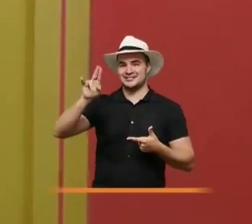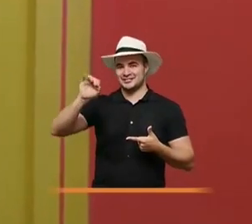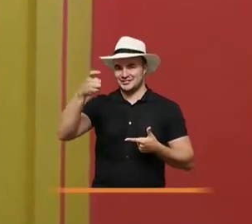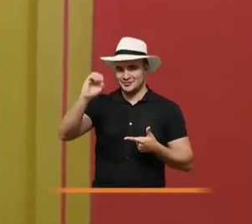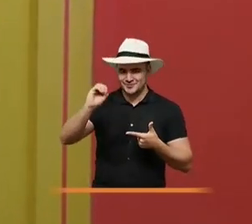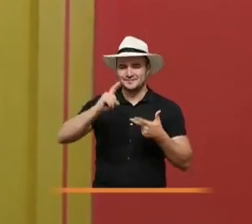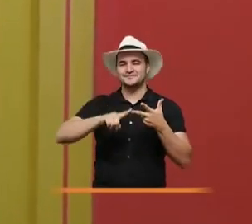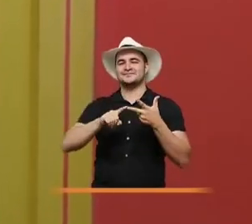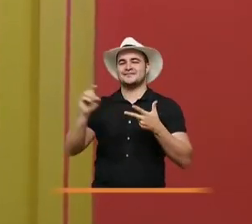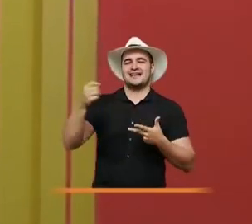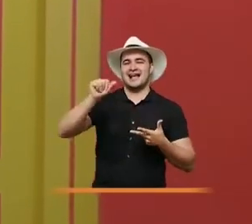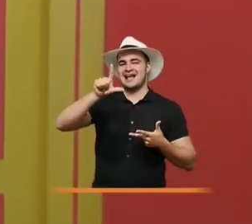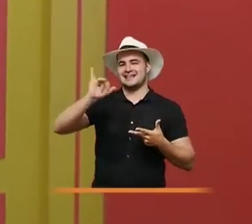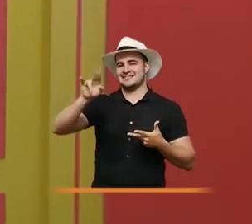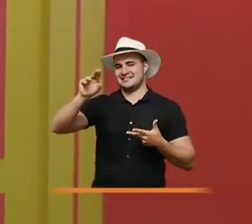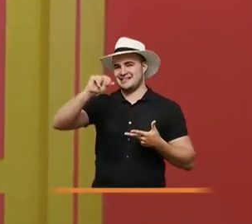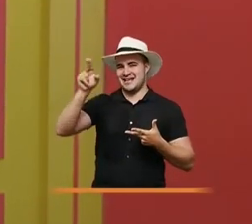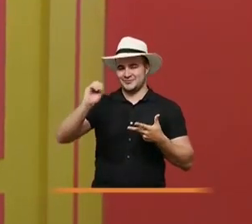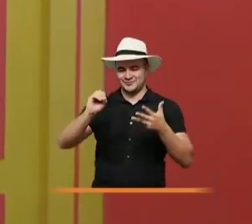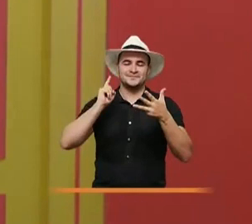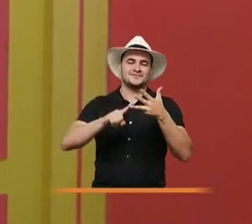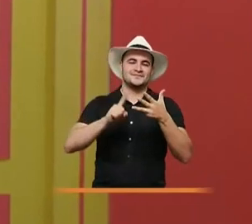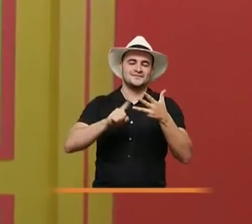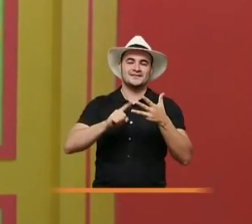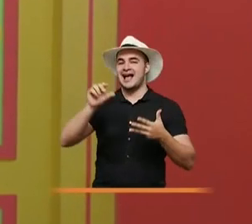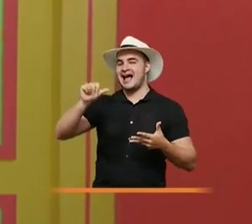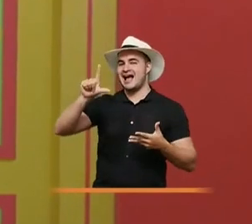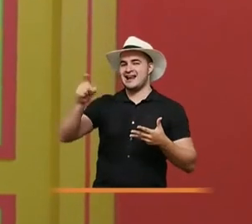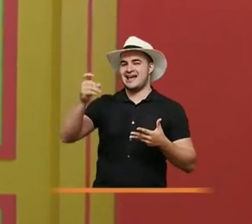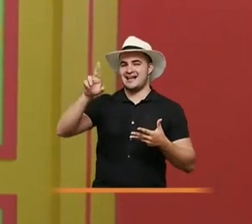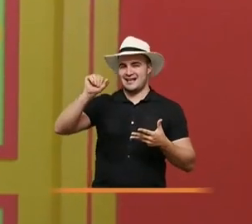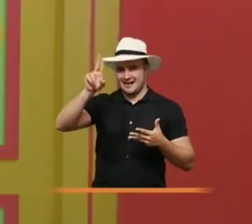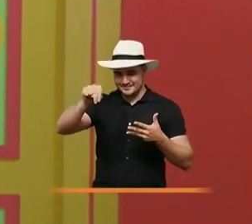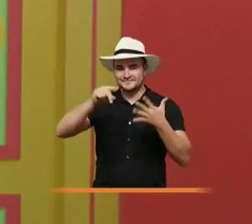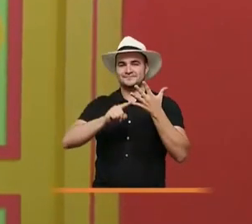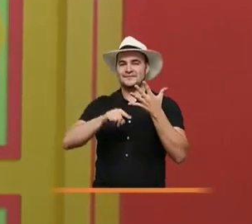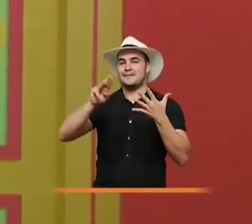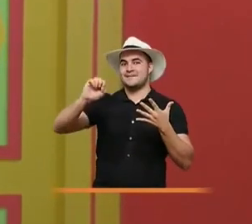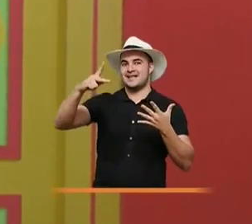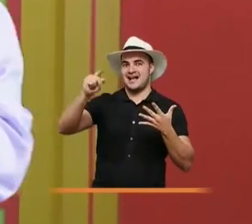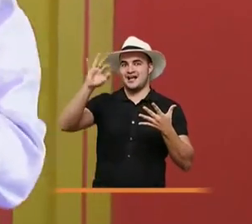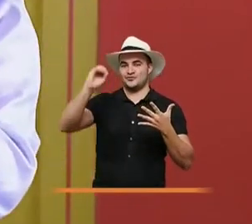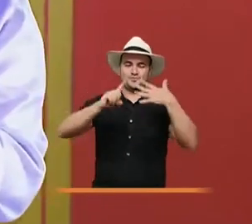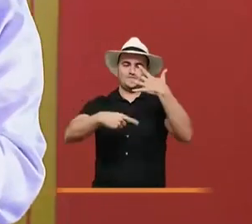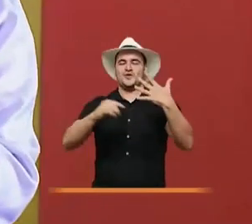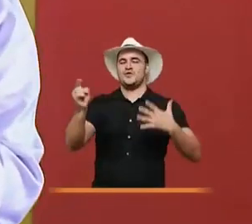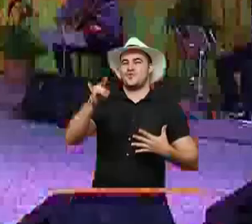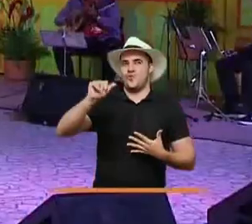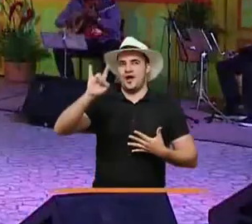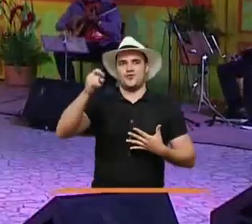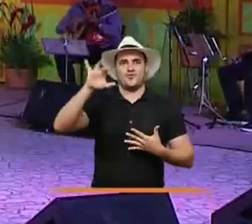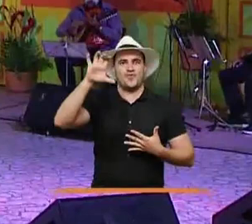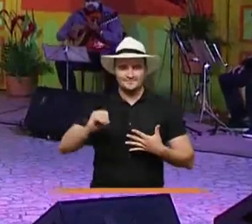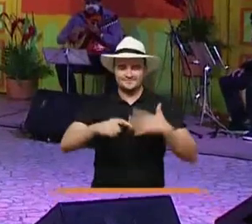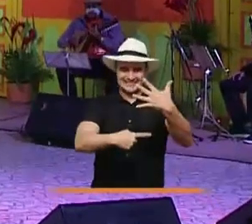clasifica gallinas o clasifica el trabajador igualmente me encantó y el sexto es guacuco está los distribuidores